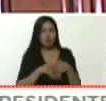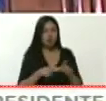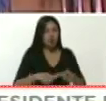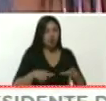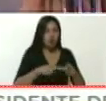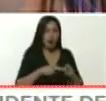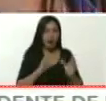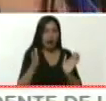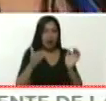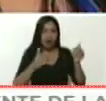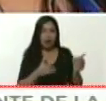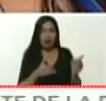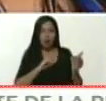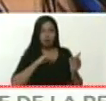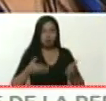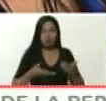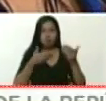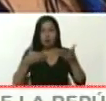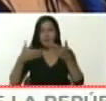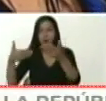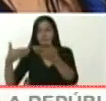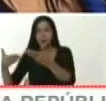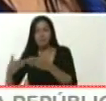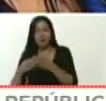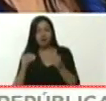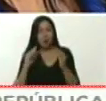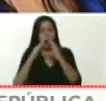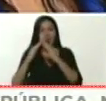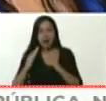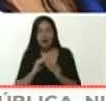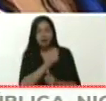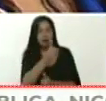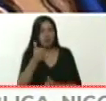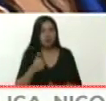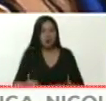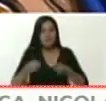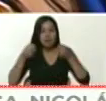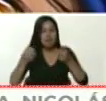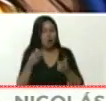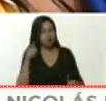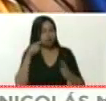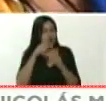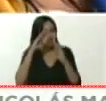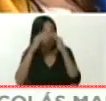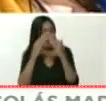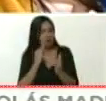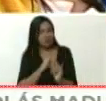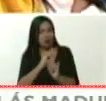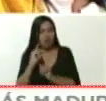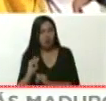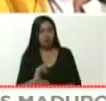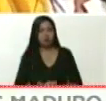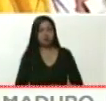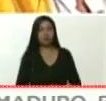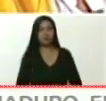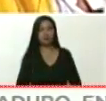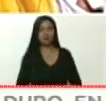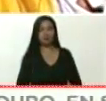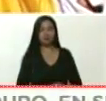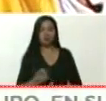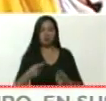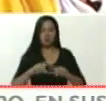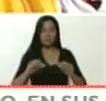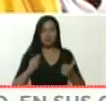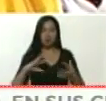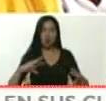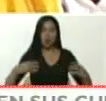caja y se lo llevamos subsidiado al hogar, el mercado directo al hogar. CLAP, nació como CLAP,